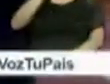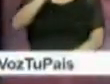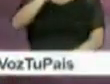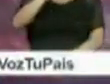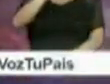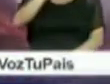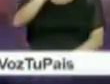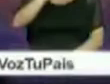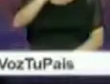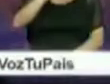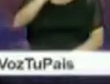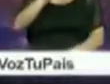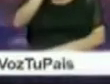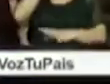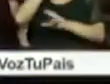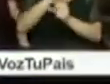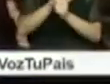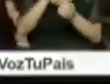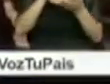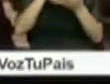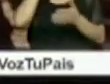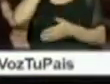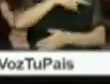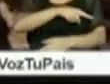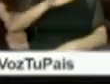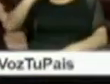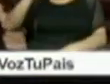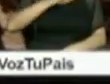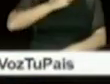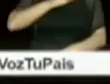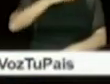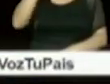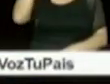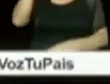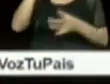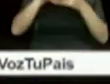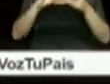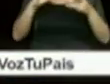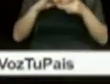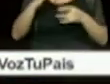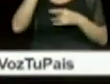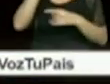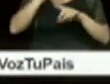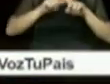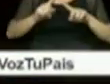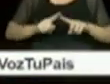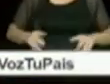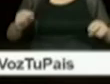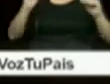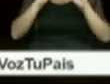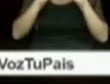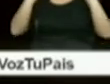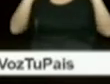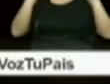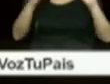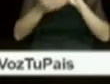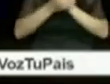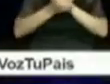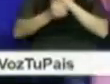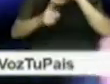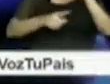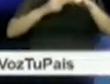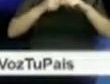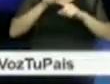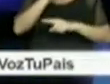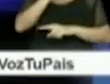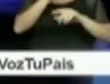una joya universal del compositor ruso Igor Stravinsky, que ha sido escenificada en múltiples ocasiones desde su estreno en